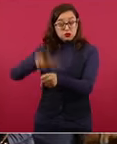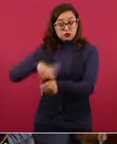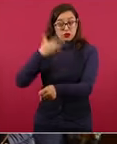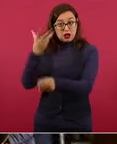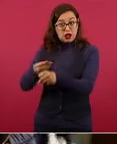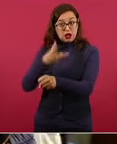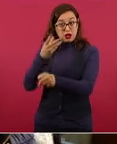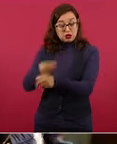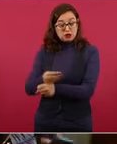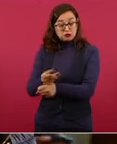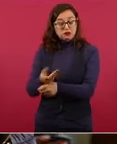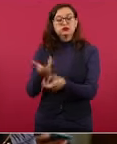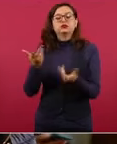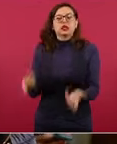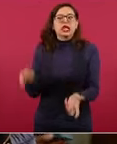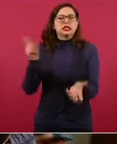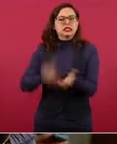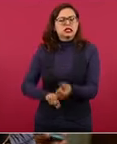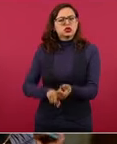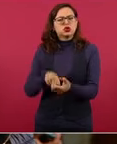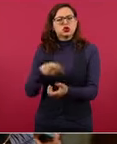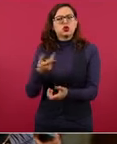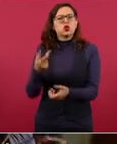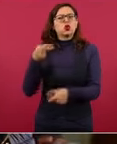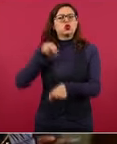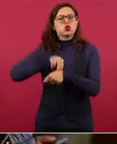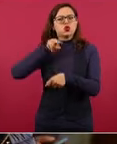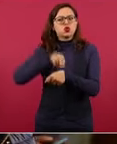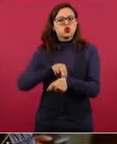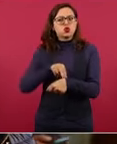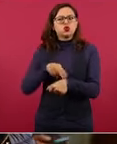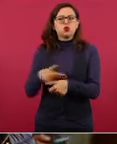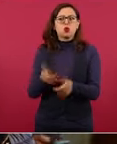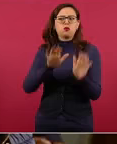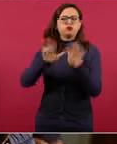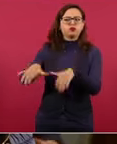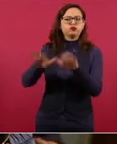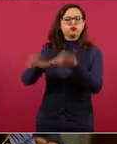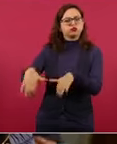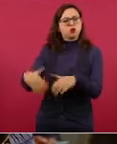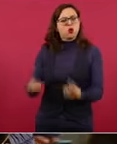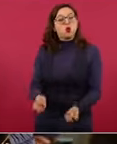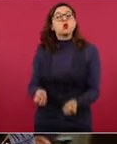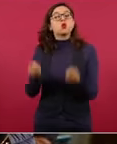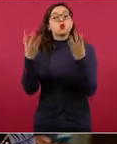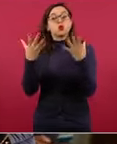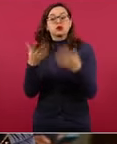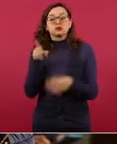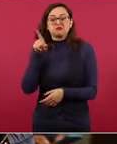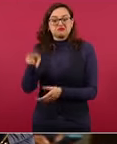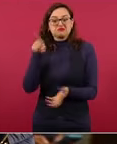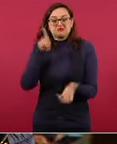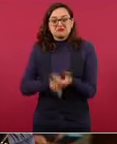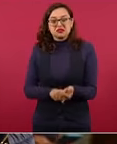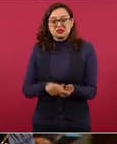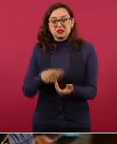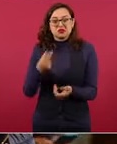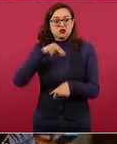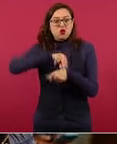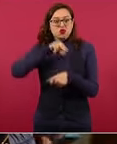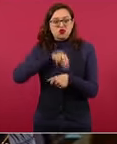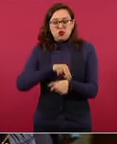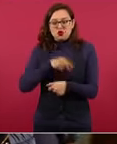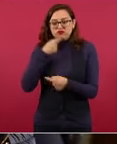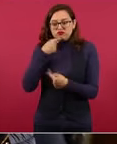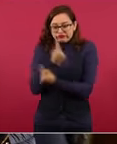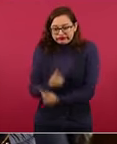cuantos especialistas se van a contratar para este hospital porque ni siquiera el pediatra no vende en álamos si